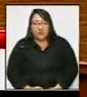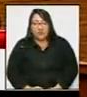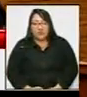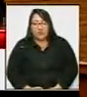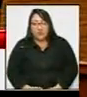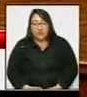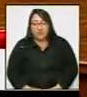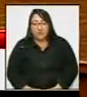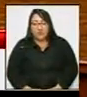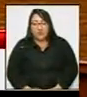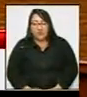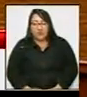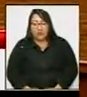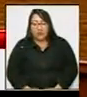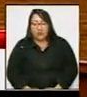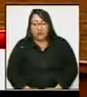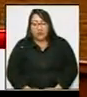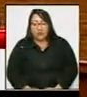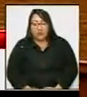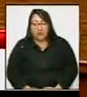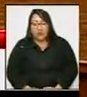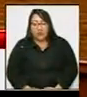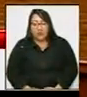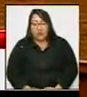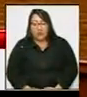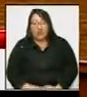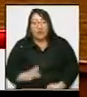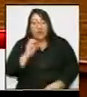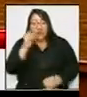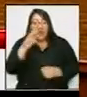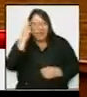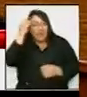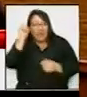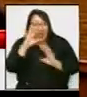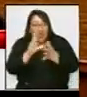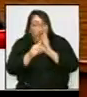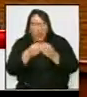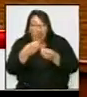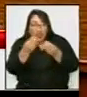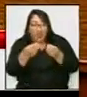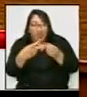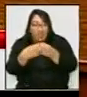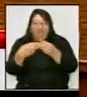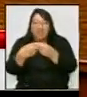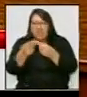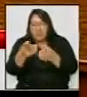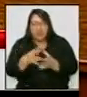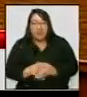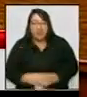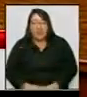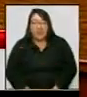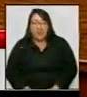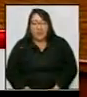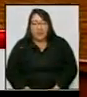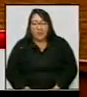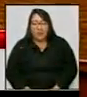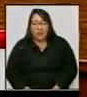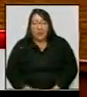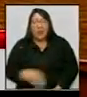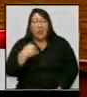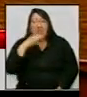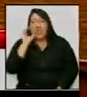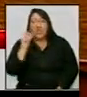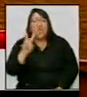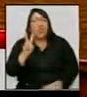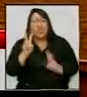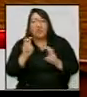Señor presidente, termino un poco las ideas para... Señor presidente, señores congresistas, yo creo que hay dos temas